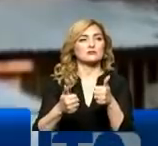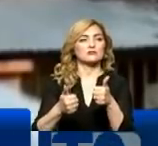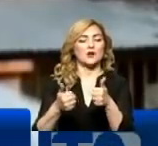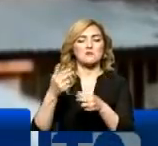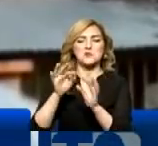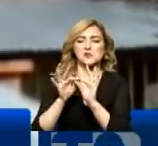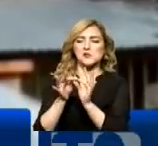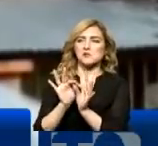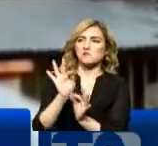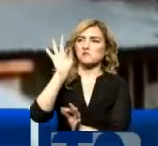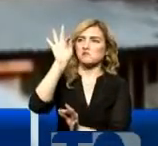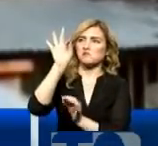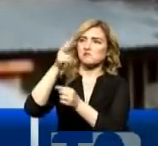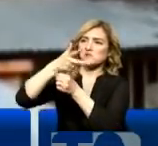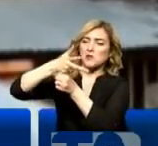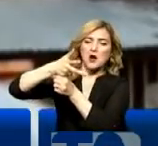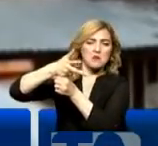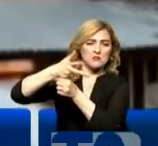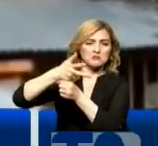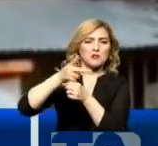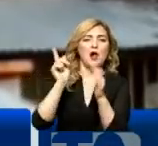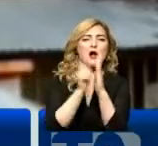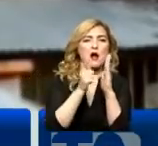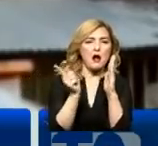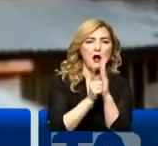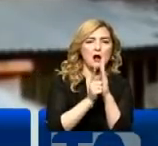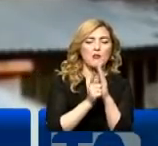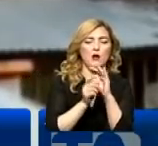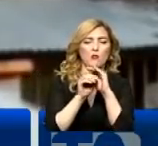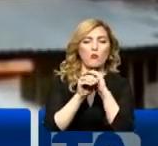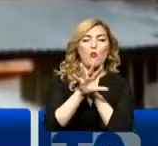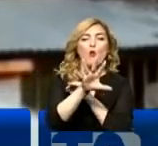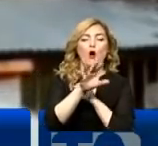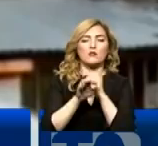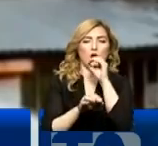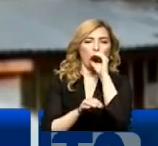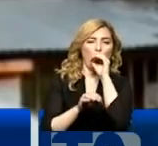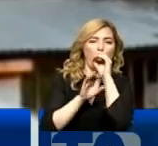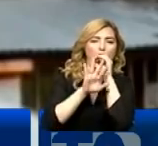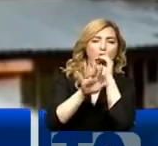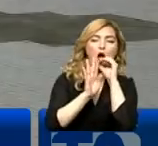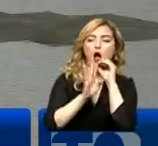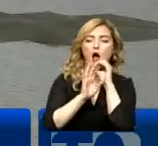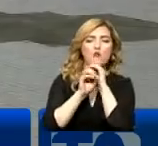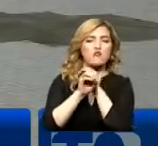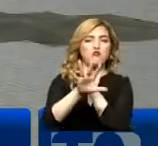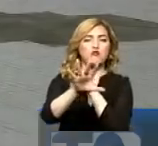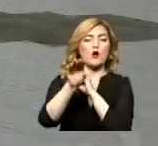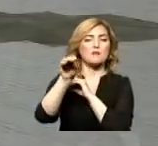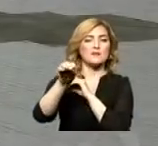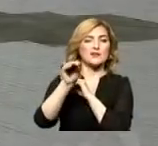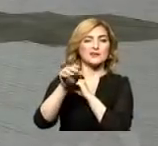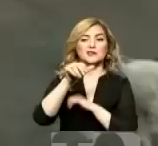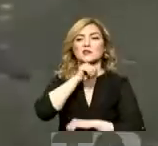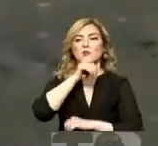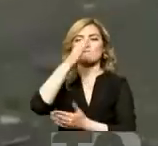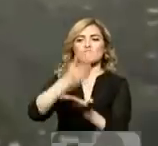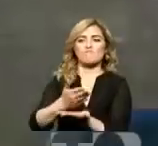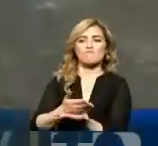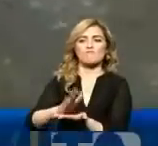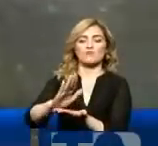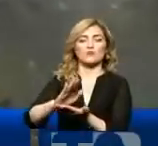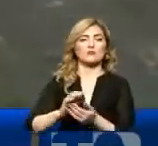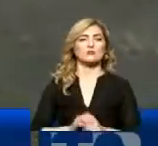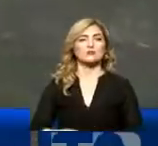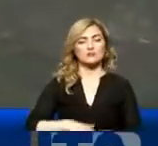cámaras, bocinas y alarmas. Esto facilitará el alejar al delincuente. En Santo Domingo de los Áchilas, centro